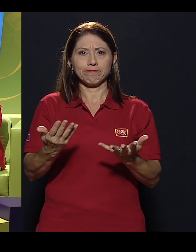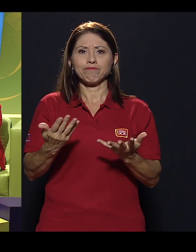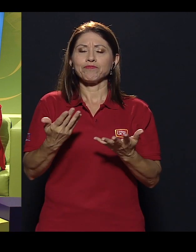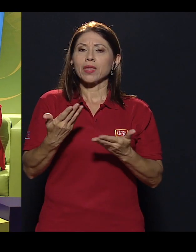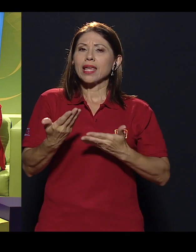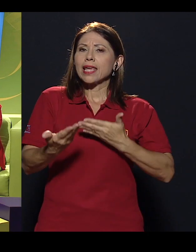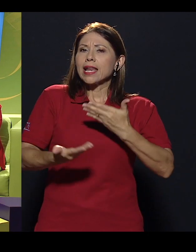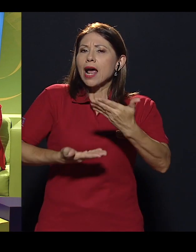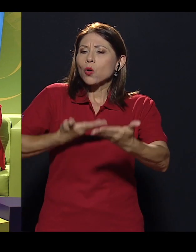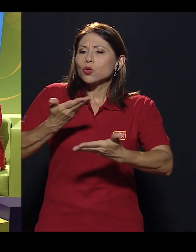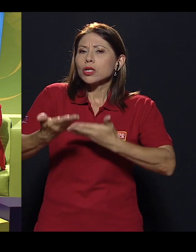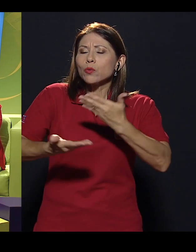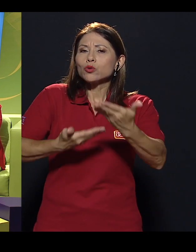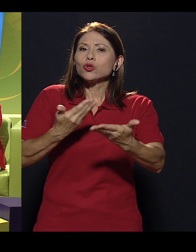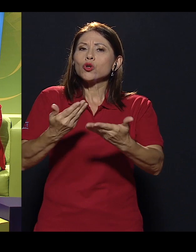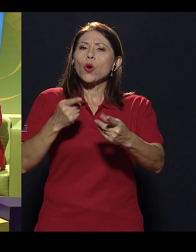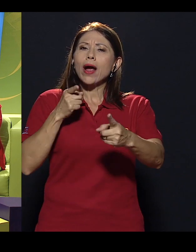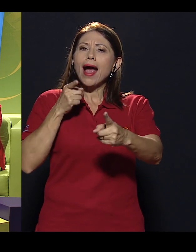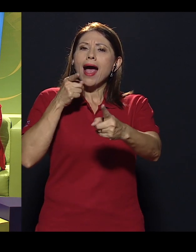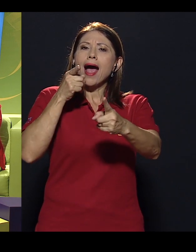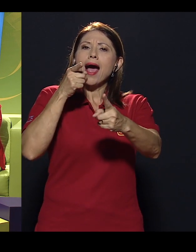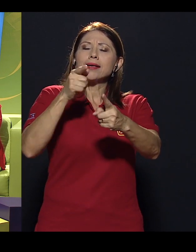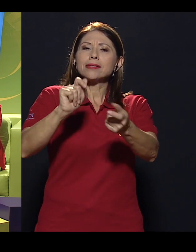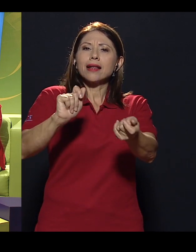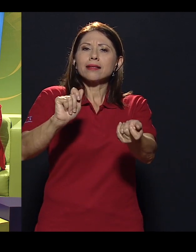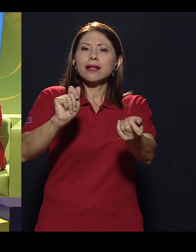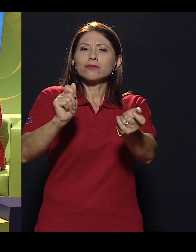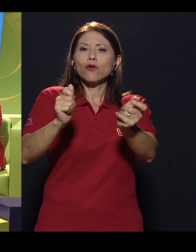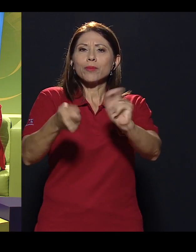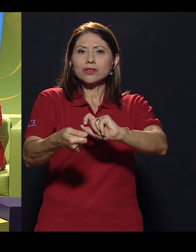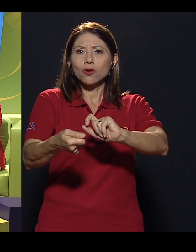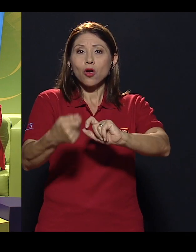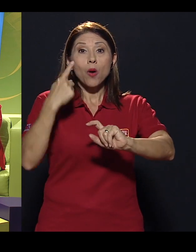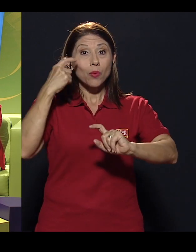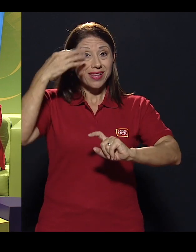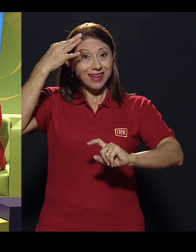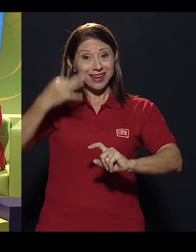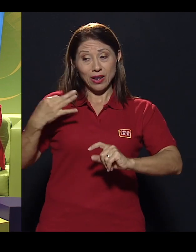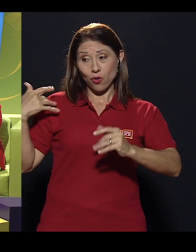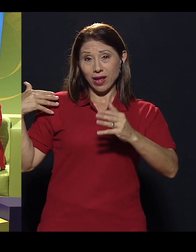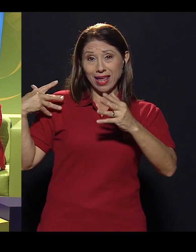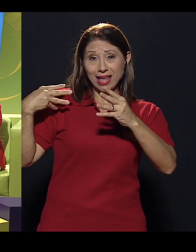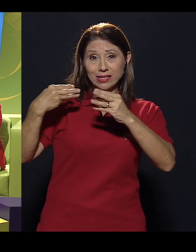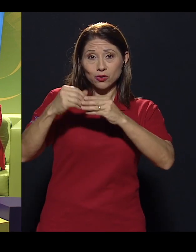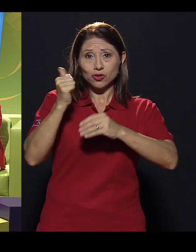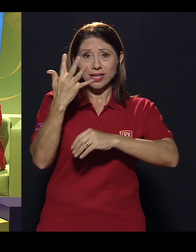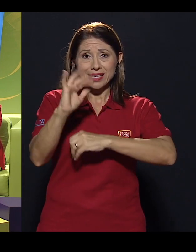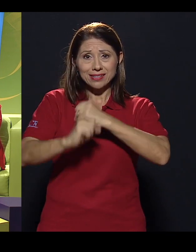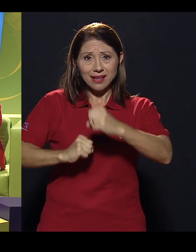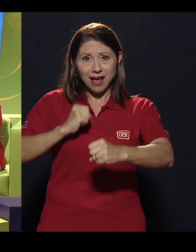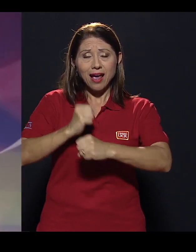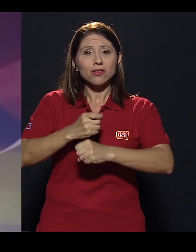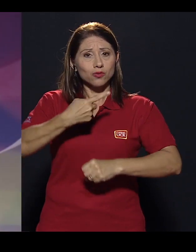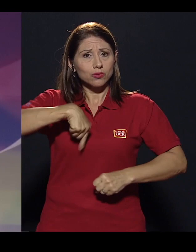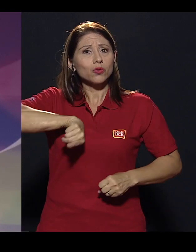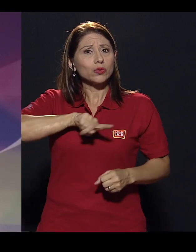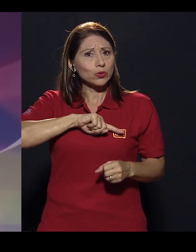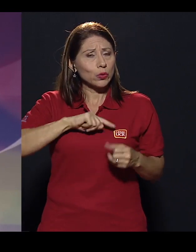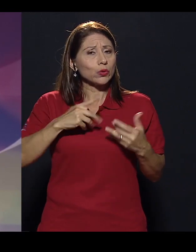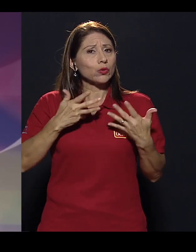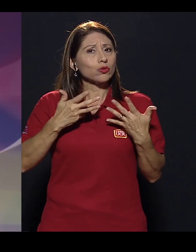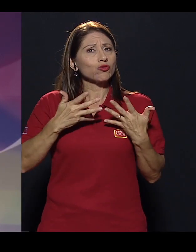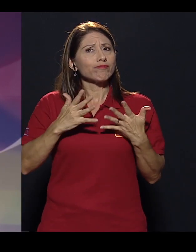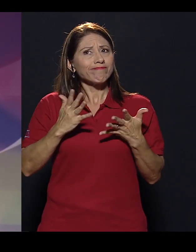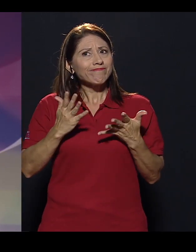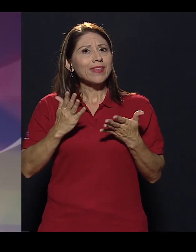contribución hacia esa transformación, porque creo que en estos 15 años efectivamente hemos pasado,